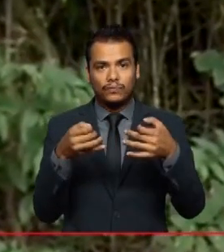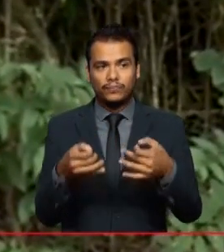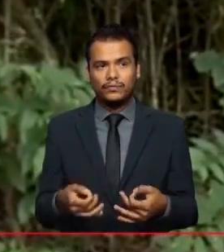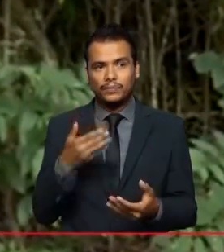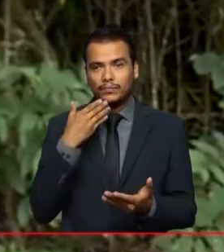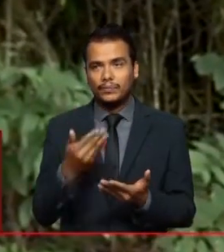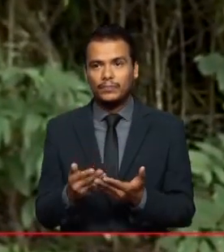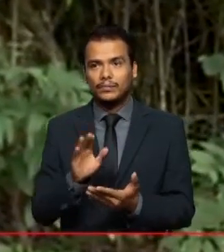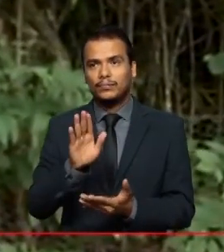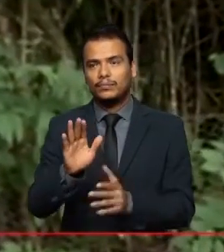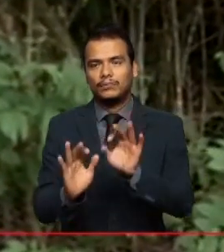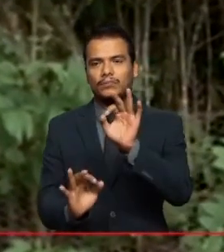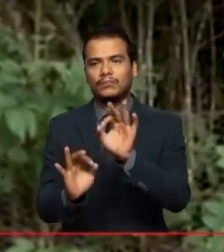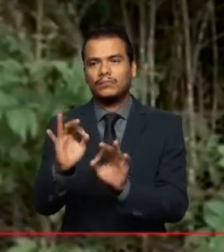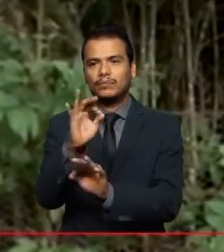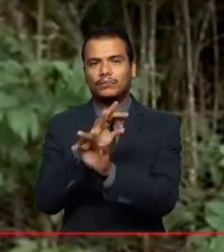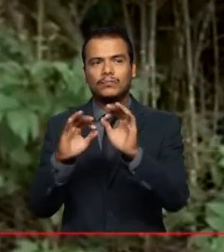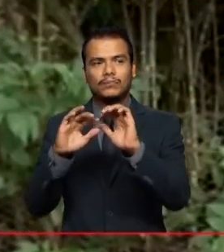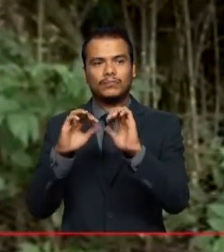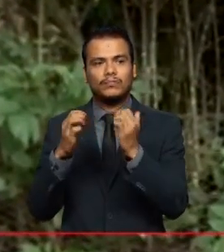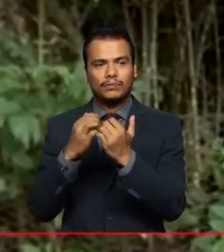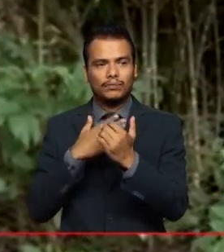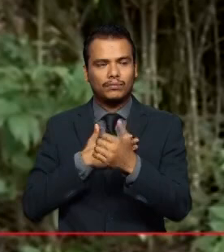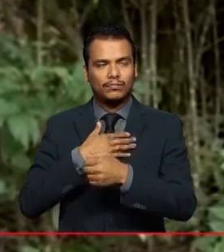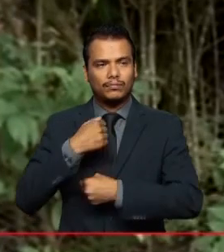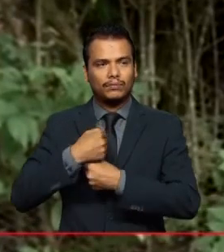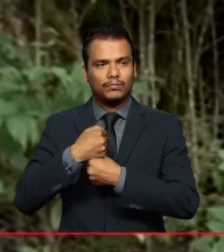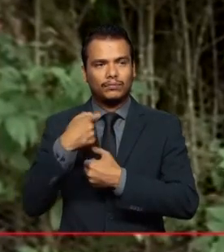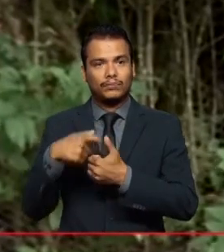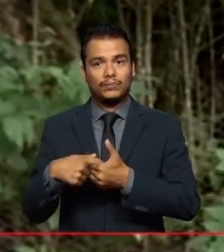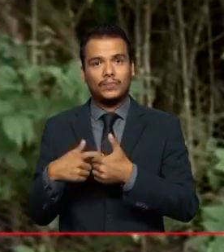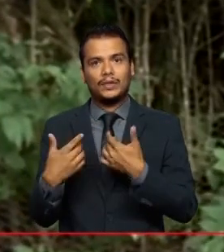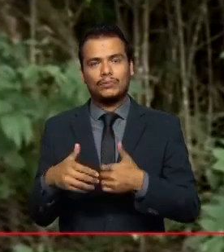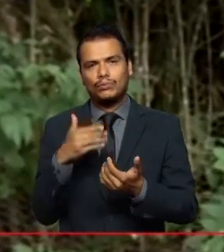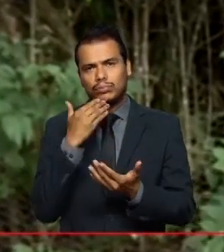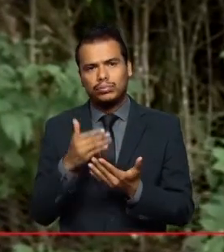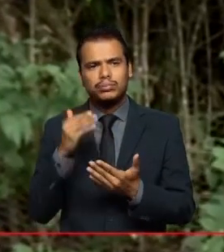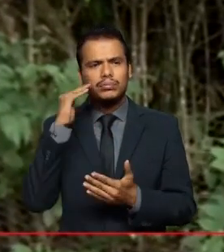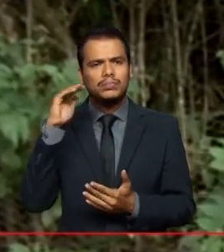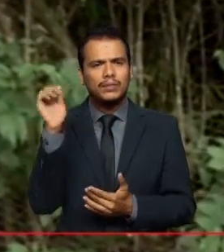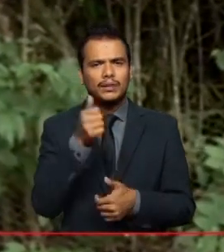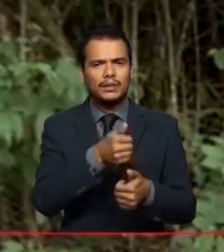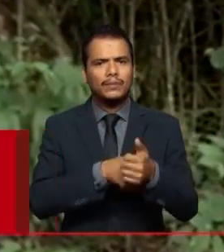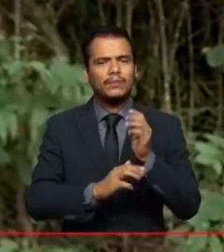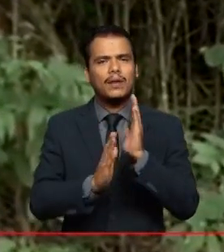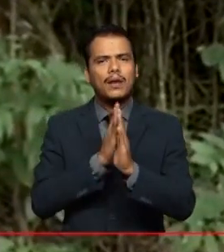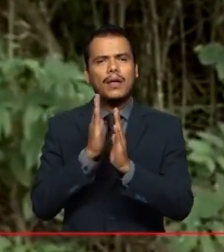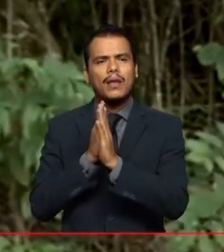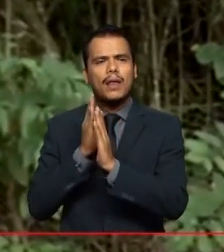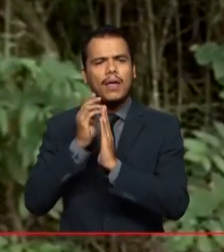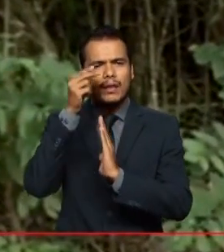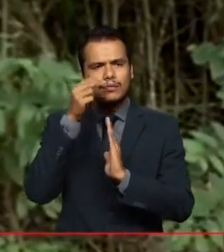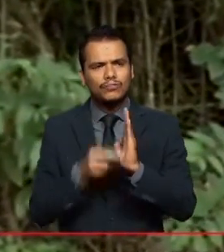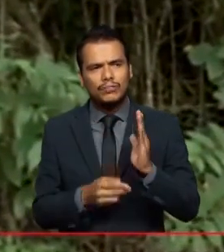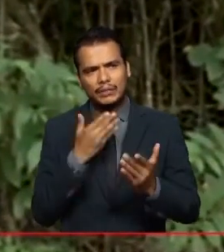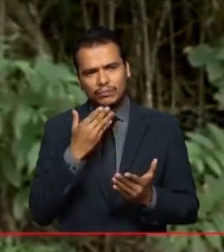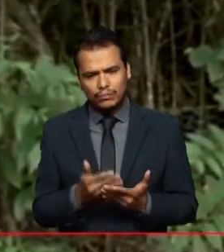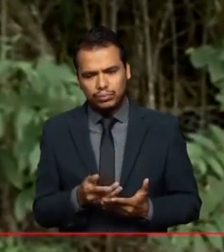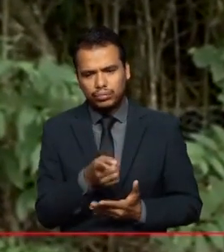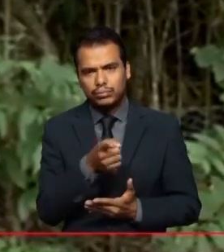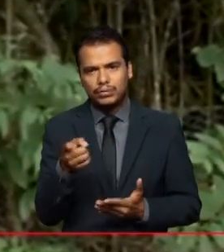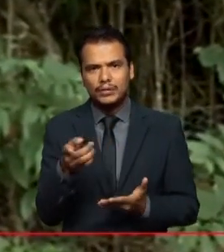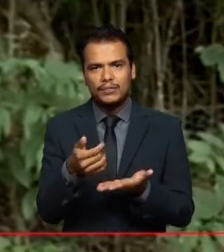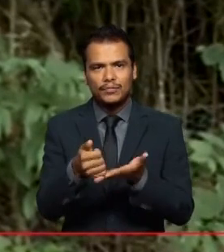al canal y al equipo colaborador con el que trabajamos, sobre todo a las mujeres que nos dieron su historia y que nos han hecho posible contar